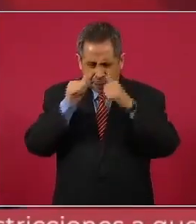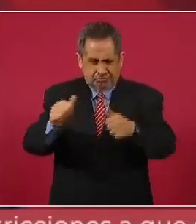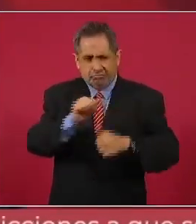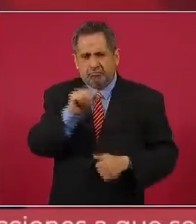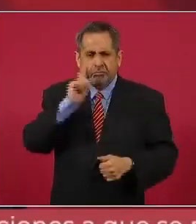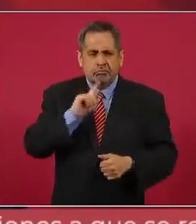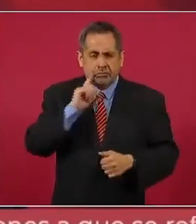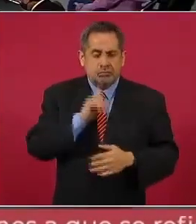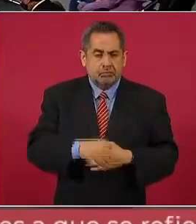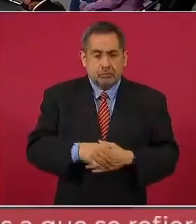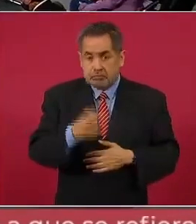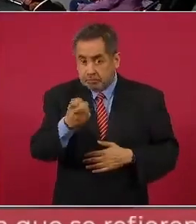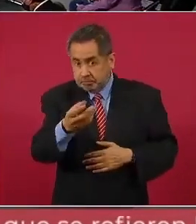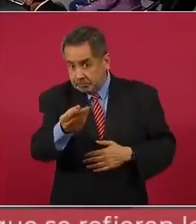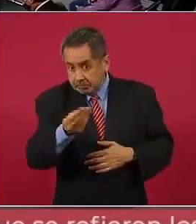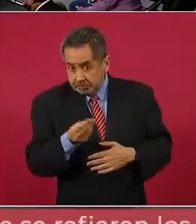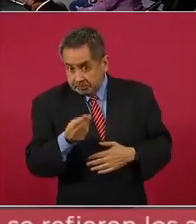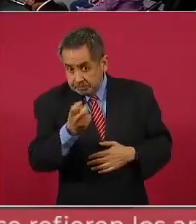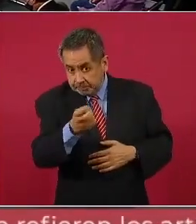Entonces, para esto